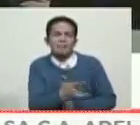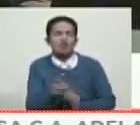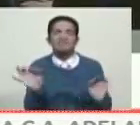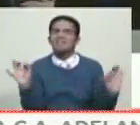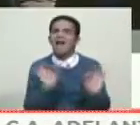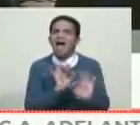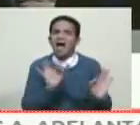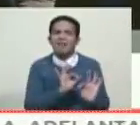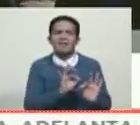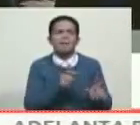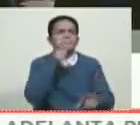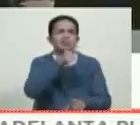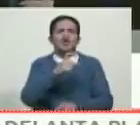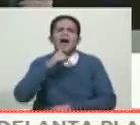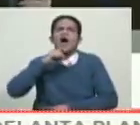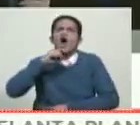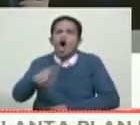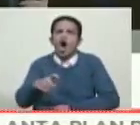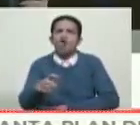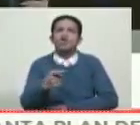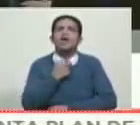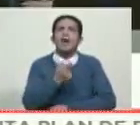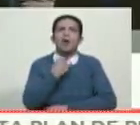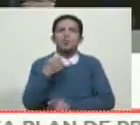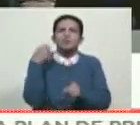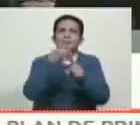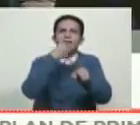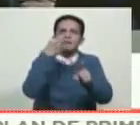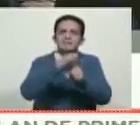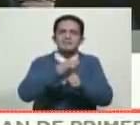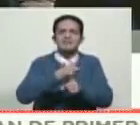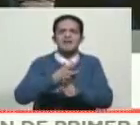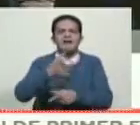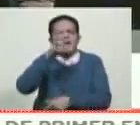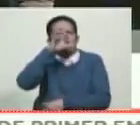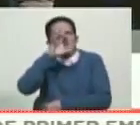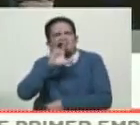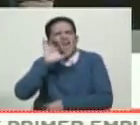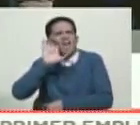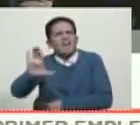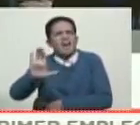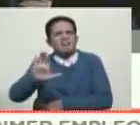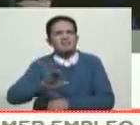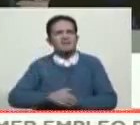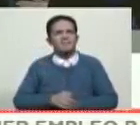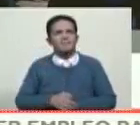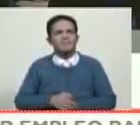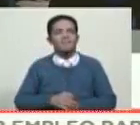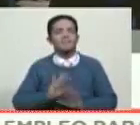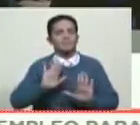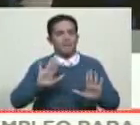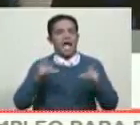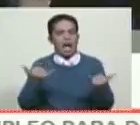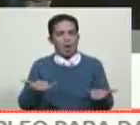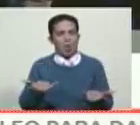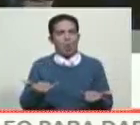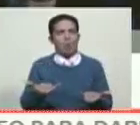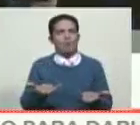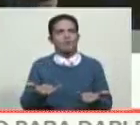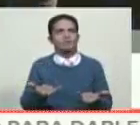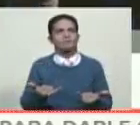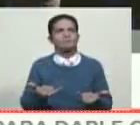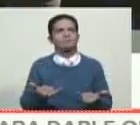de persecuciones, de venganza. Ahora, Lo que está ocurriendo ahorita con